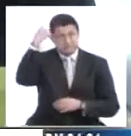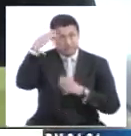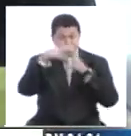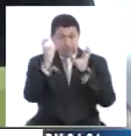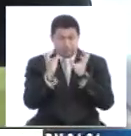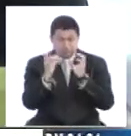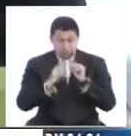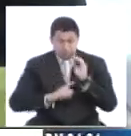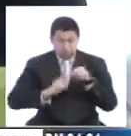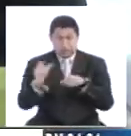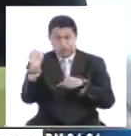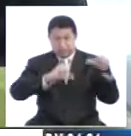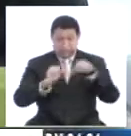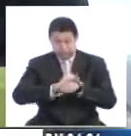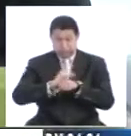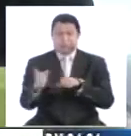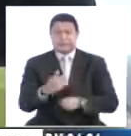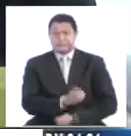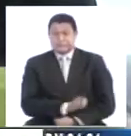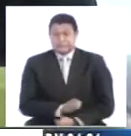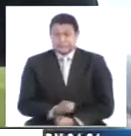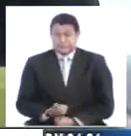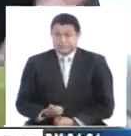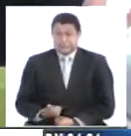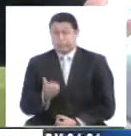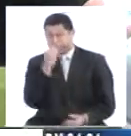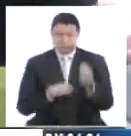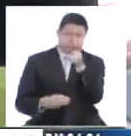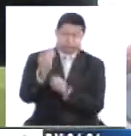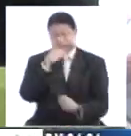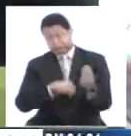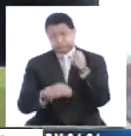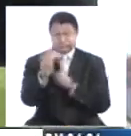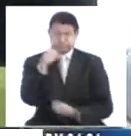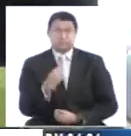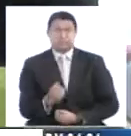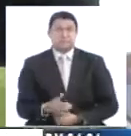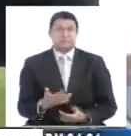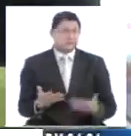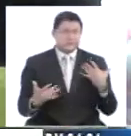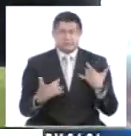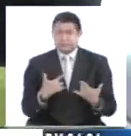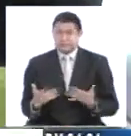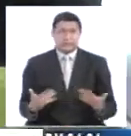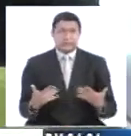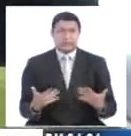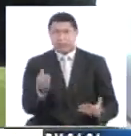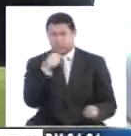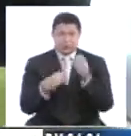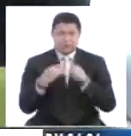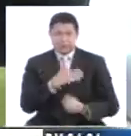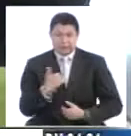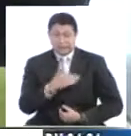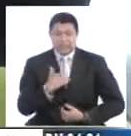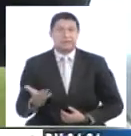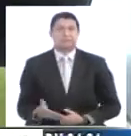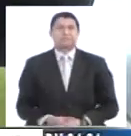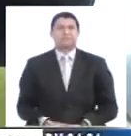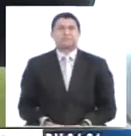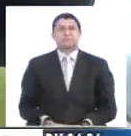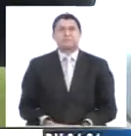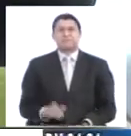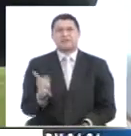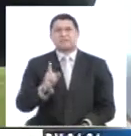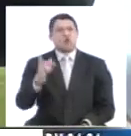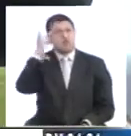todos los mediadores químicos y te provoca comer de forma casi en forma ansiosa como dice la palabra personas en una